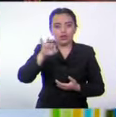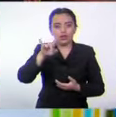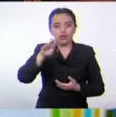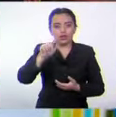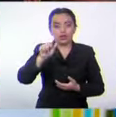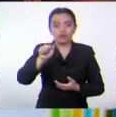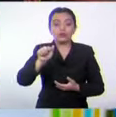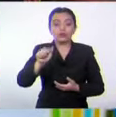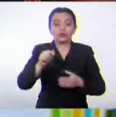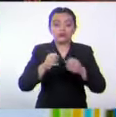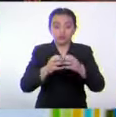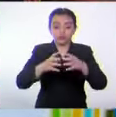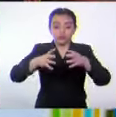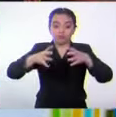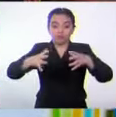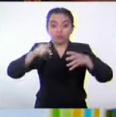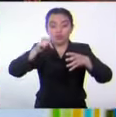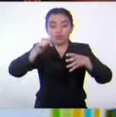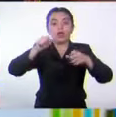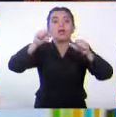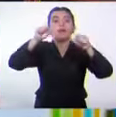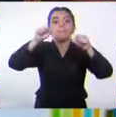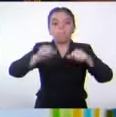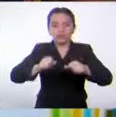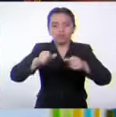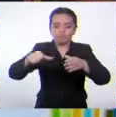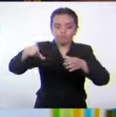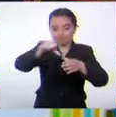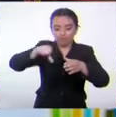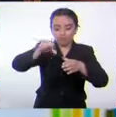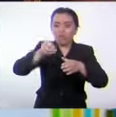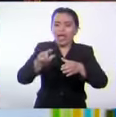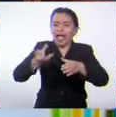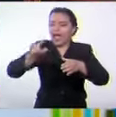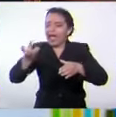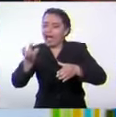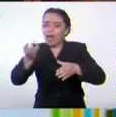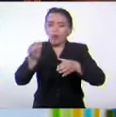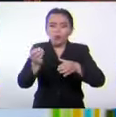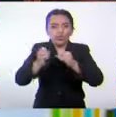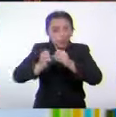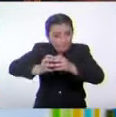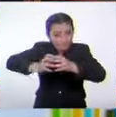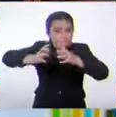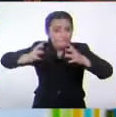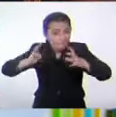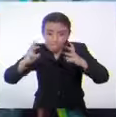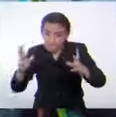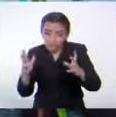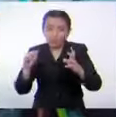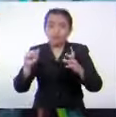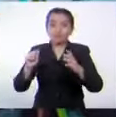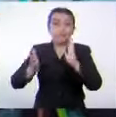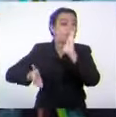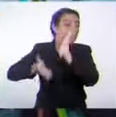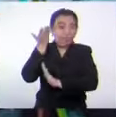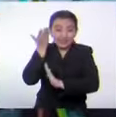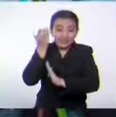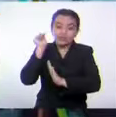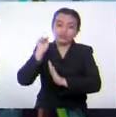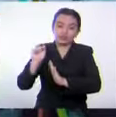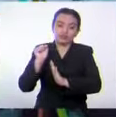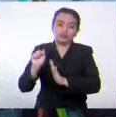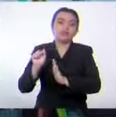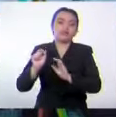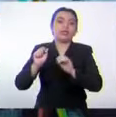soluto que puede disolverse en un disolvente determinado y a una temperatura establecida. En este punto